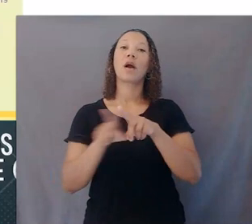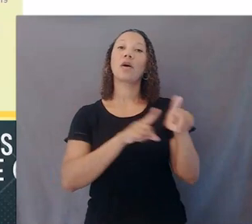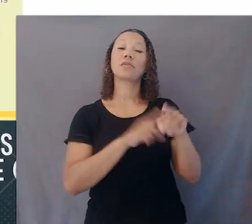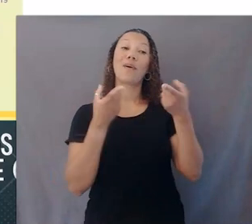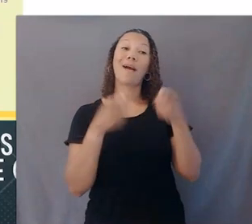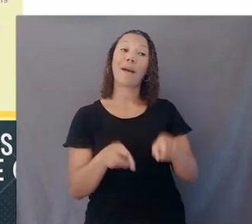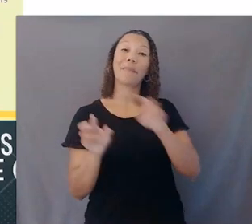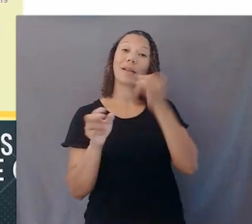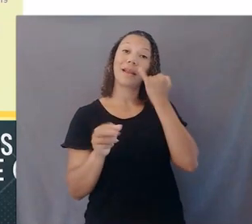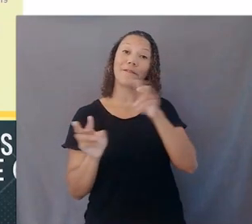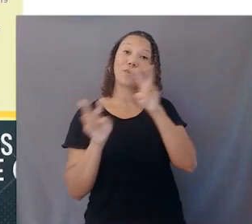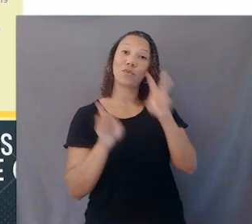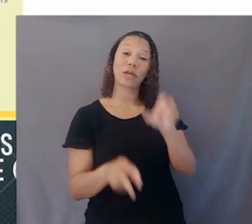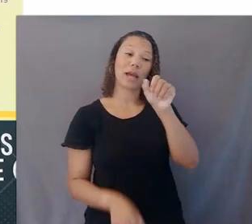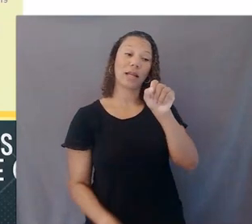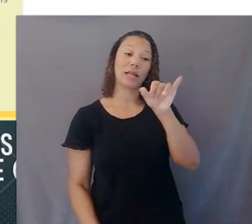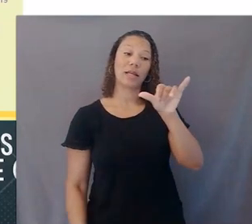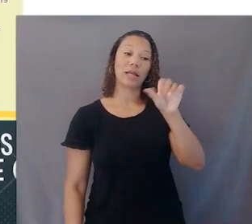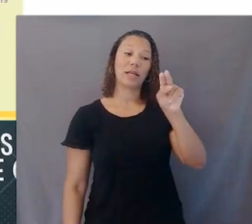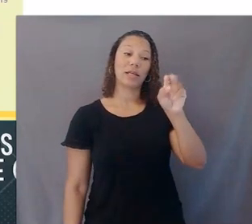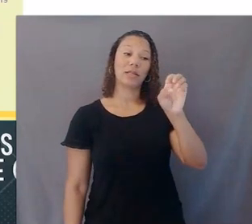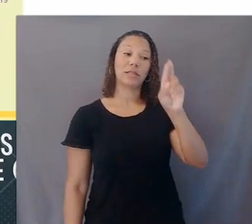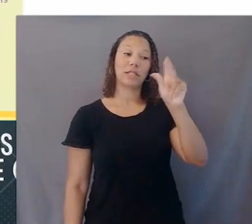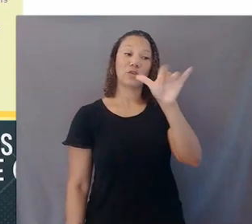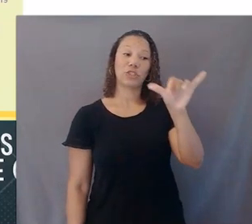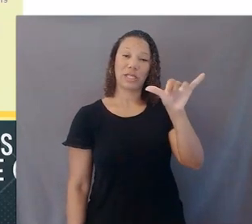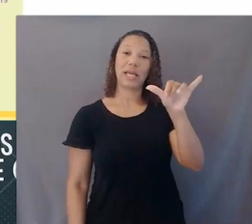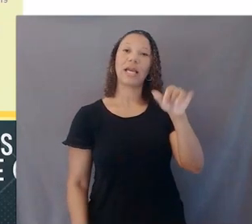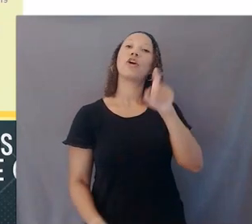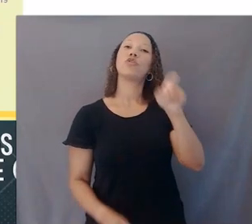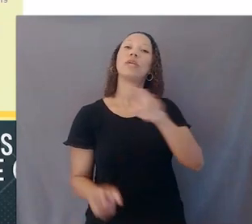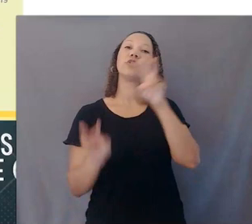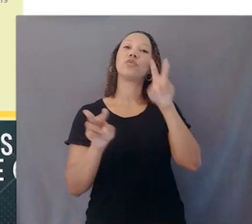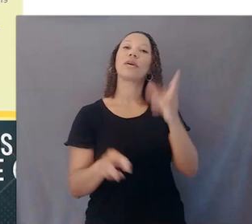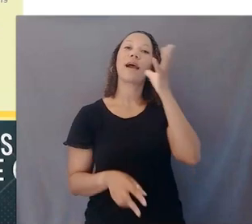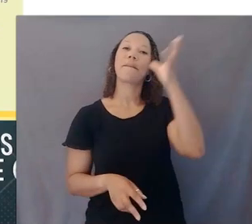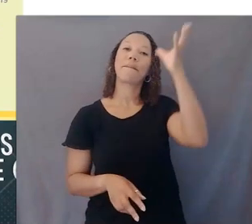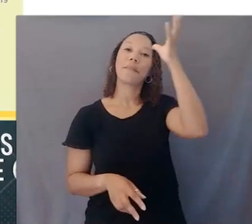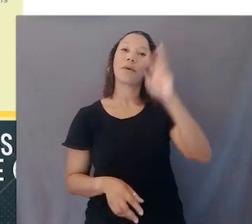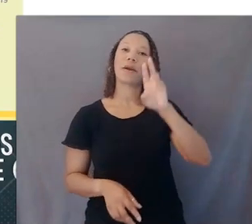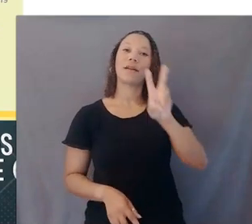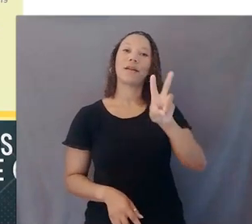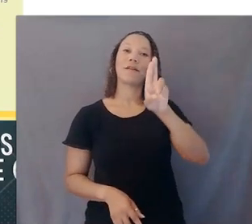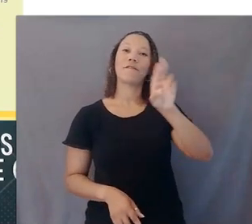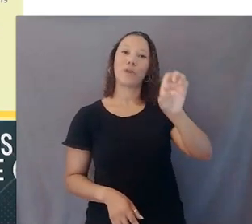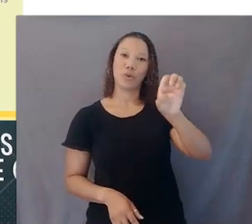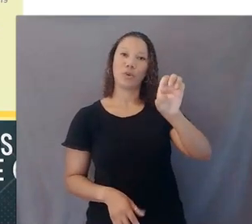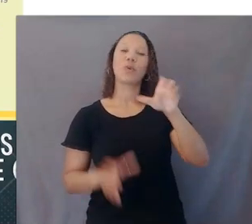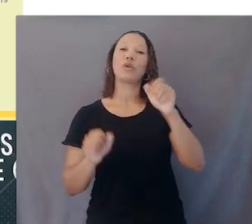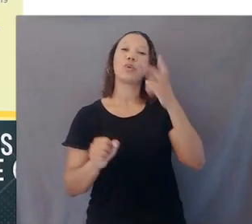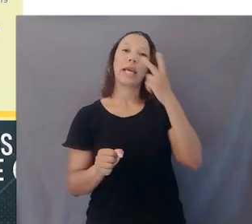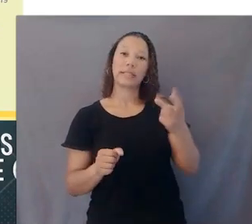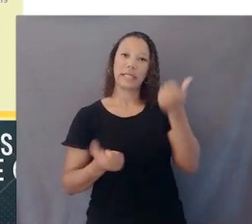de inmunizaciones en todas las escuelas de California, incluso las